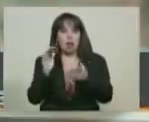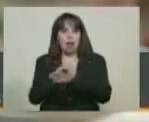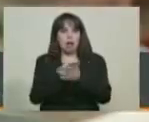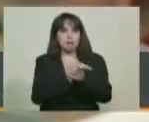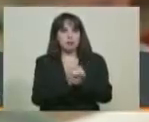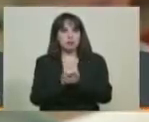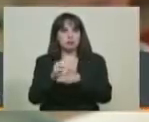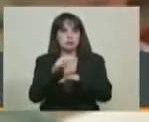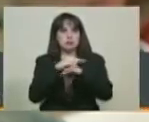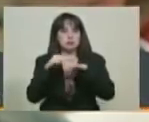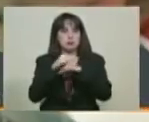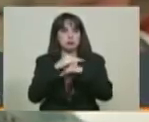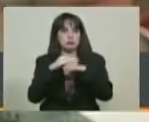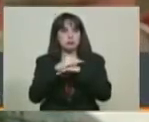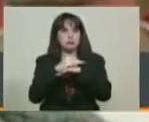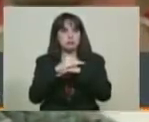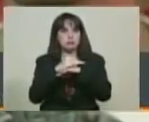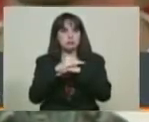ministro,